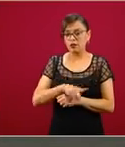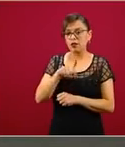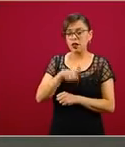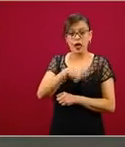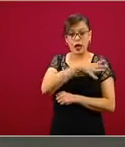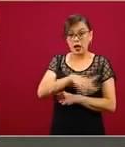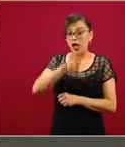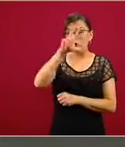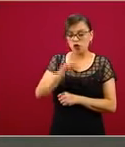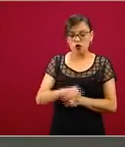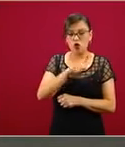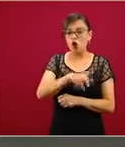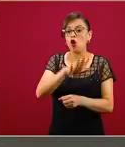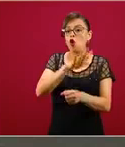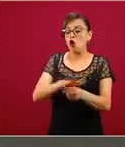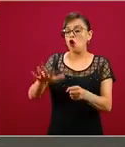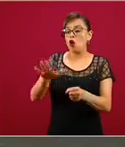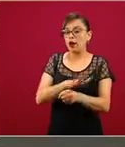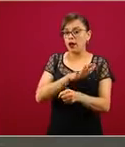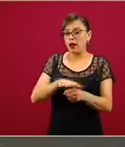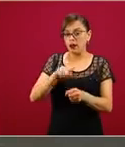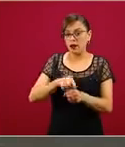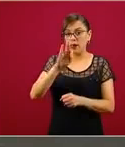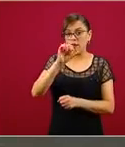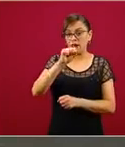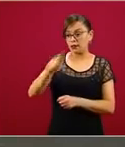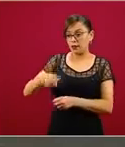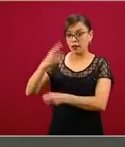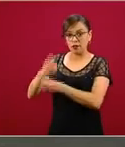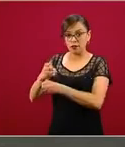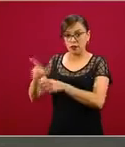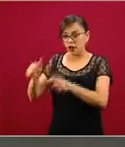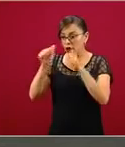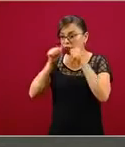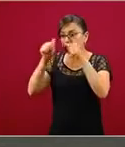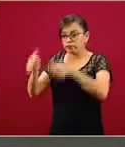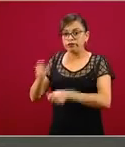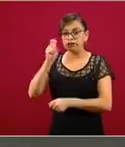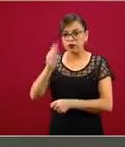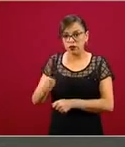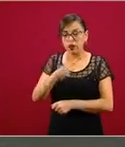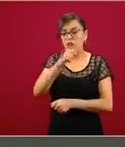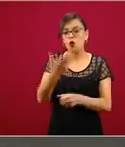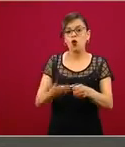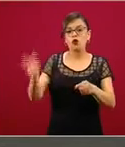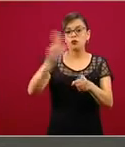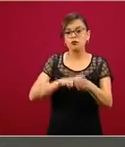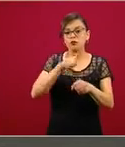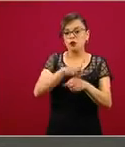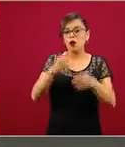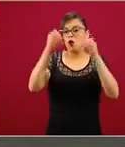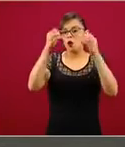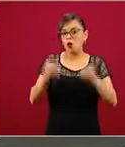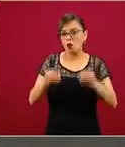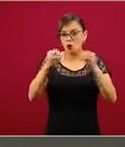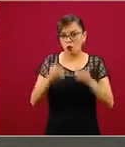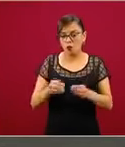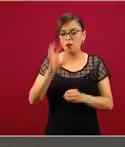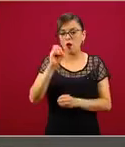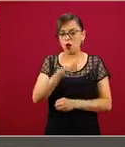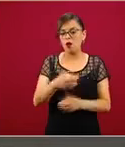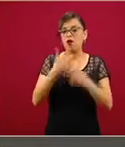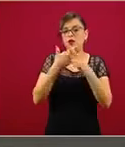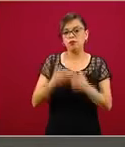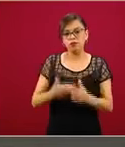en la fase 3 monitoreamos ocupación hospitalaria y por lo que en la fase 3 nuestro enfoque principal es reconversión